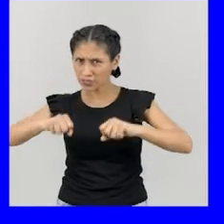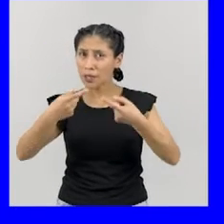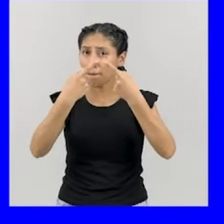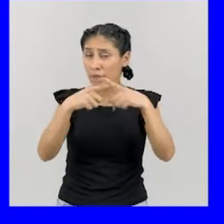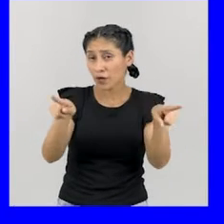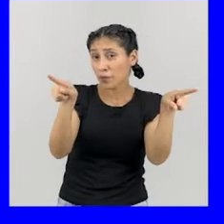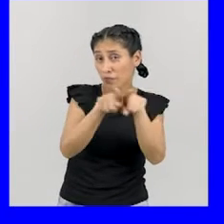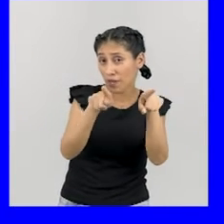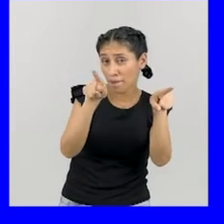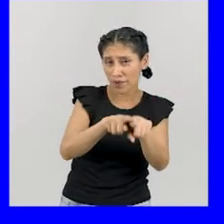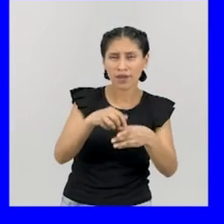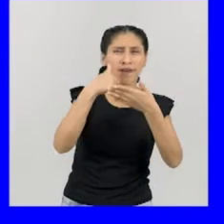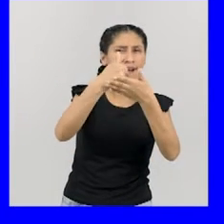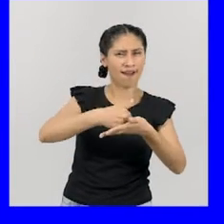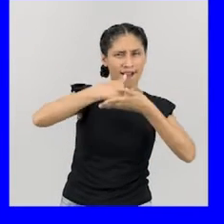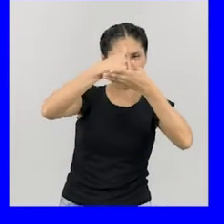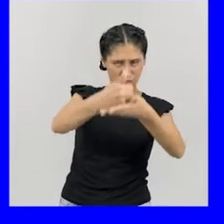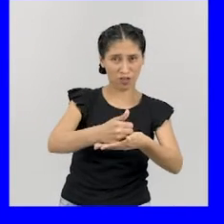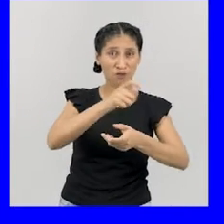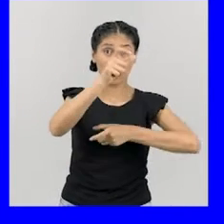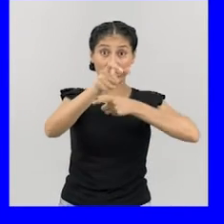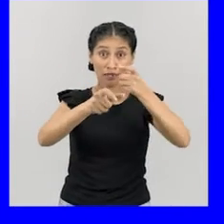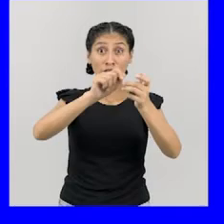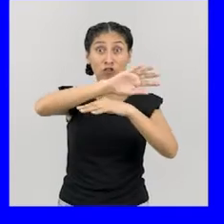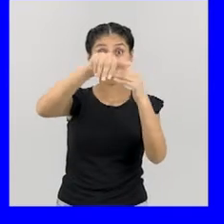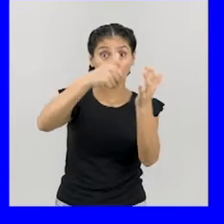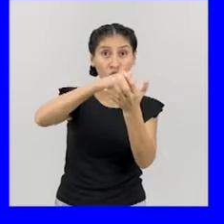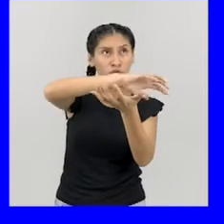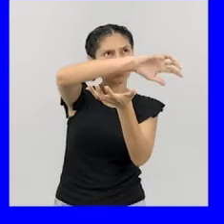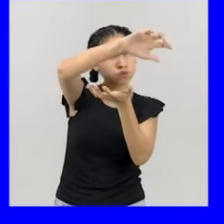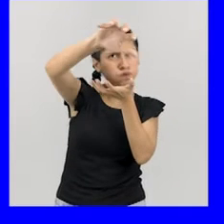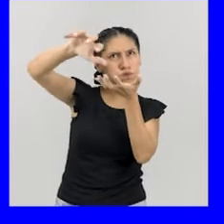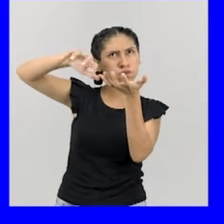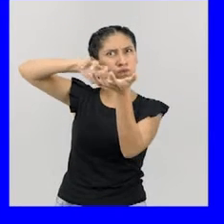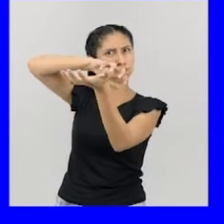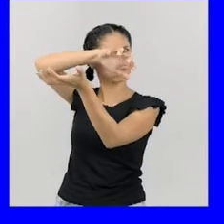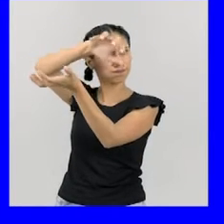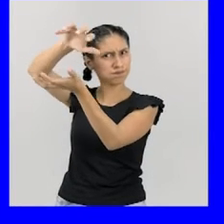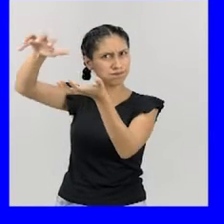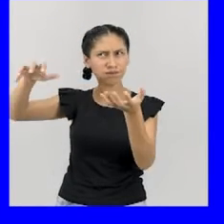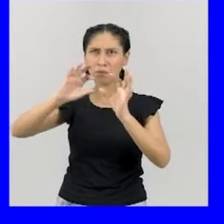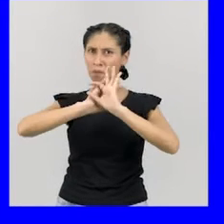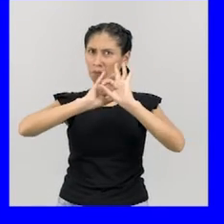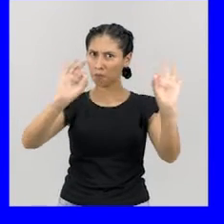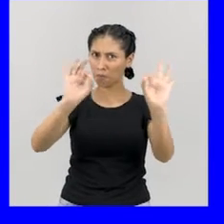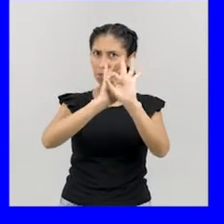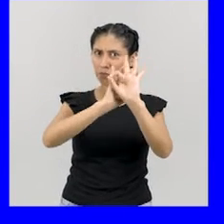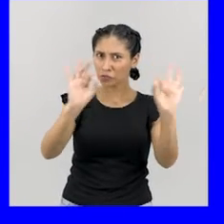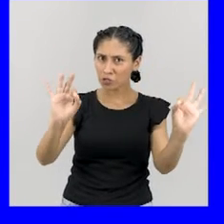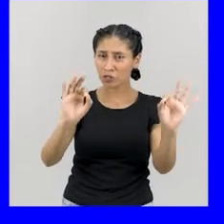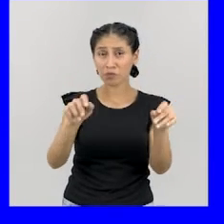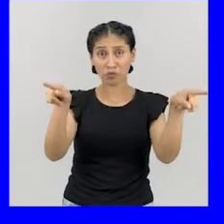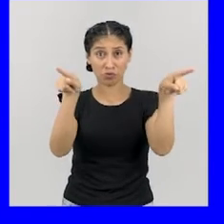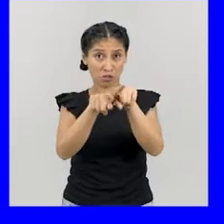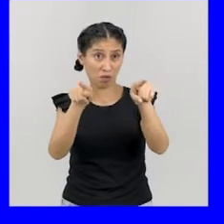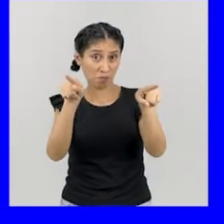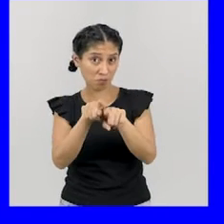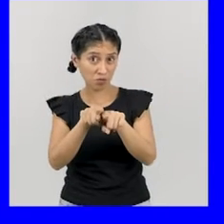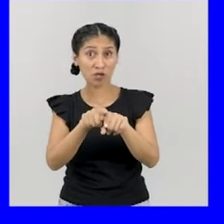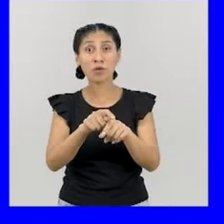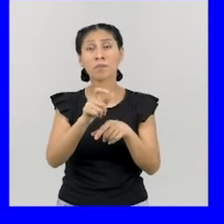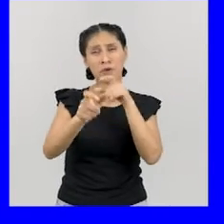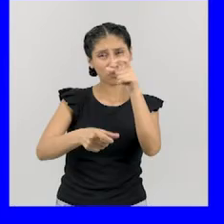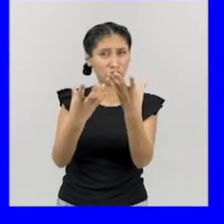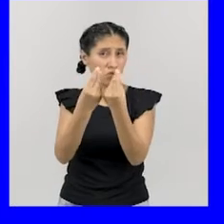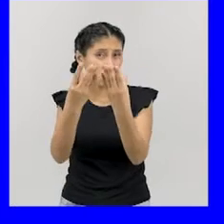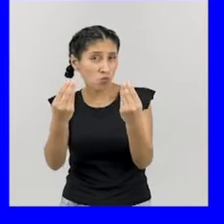esta situación. Medidas como el aislamiento social y la reducida movilidad de las personas han hecho que muchas de nuestras actividades habituales se